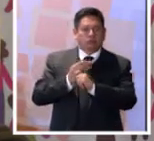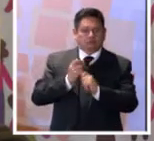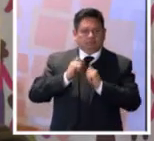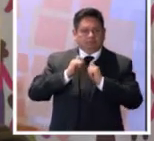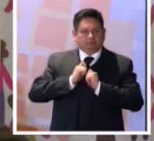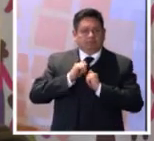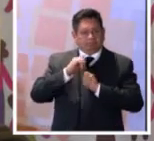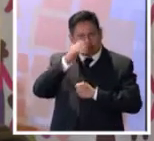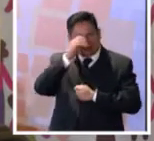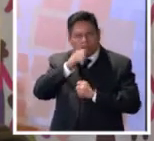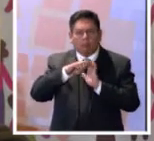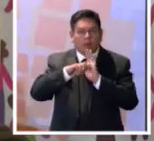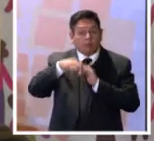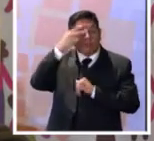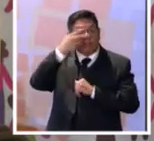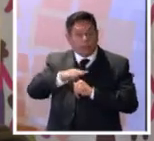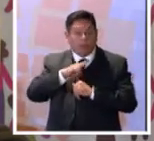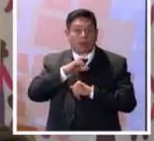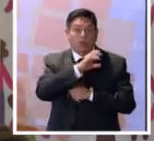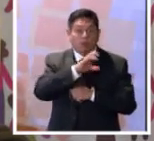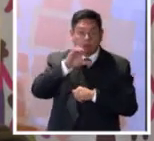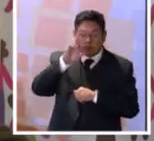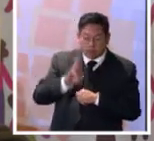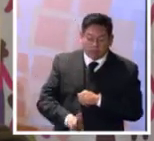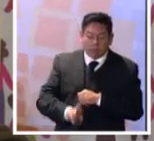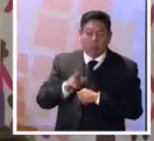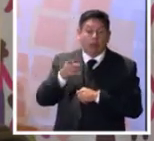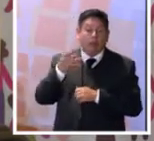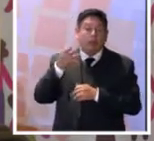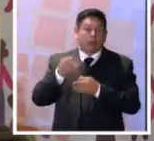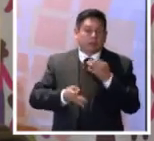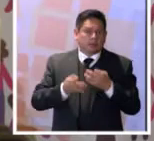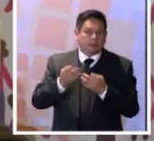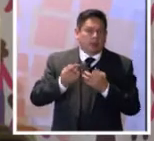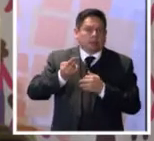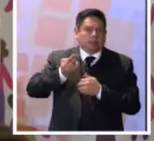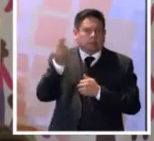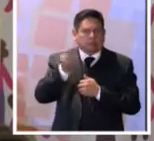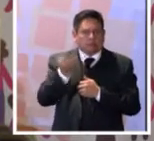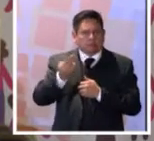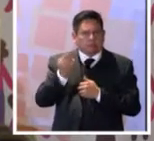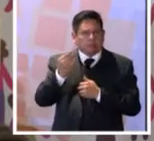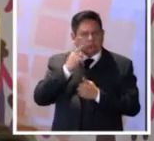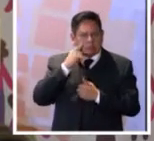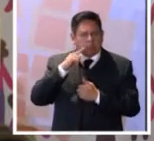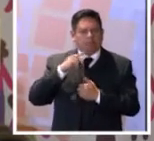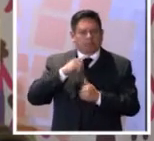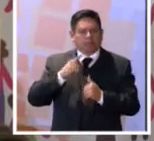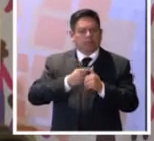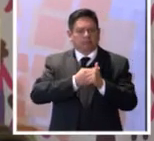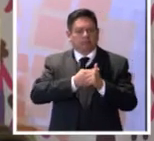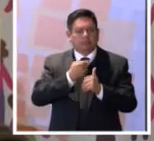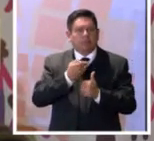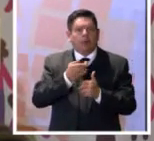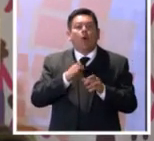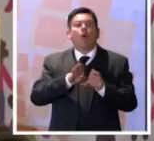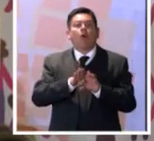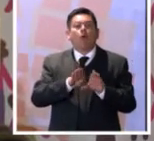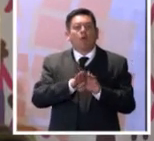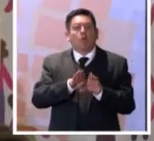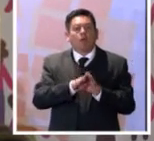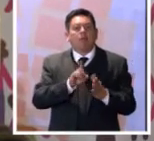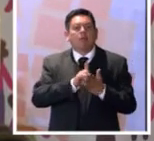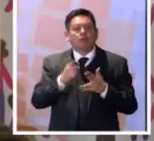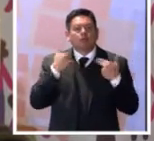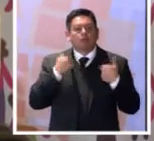en el caso de Costa Rica también lo han hecho, pero que los tribunales tienen que estar en la primera línea de la defensa de lo que son finalmente